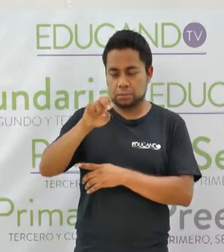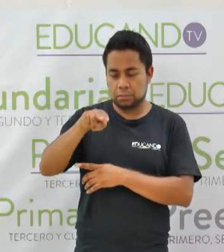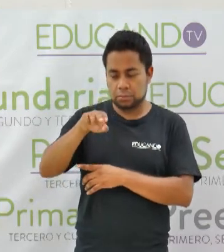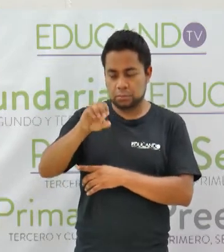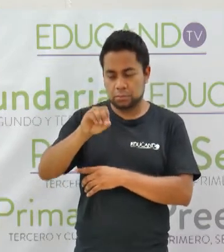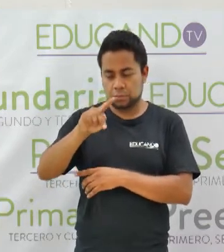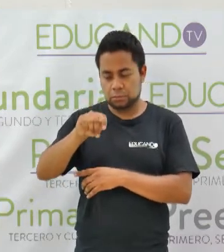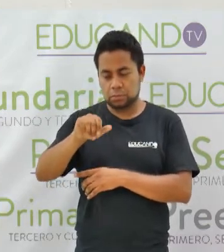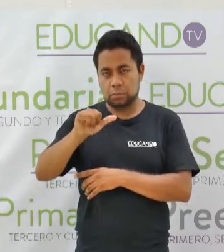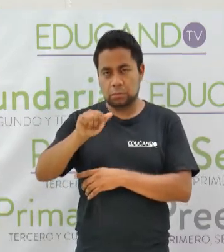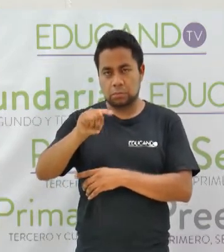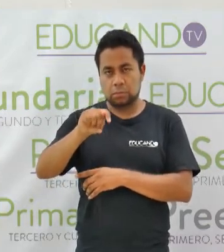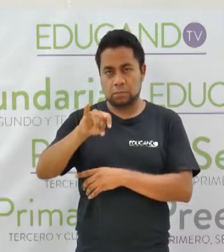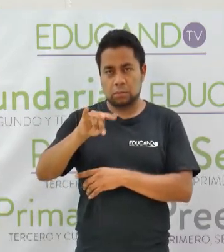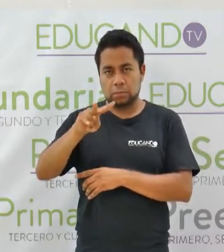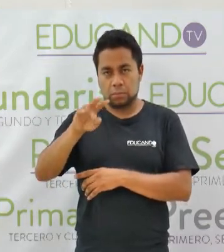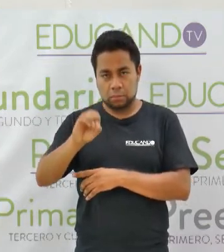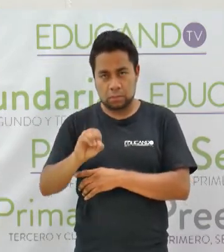denotativo,